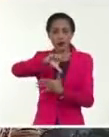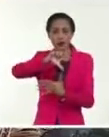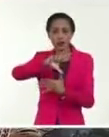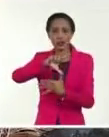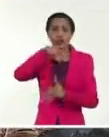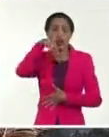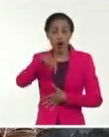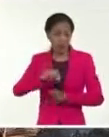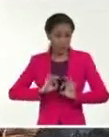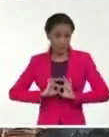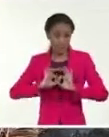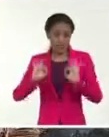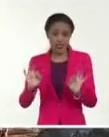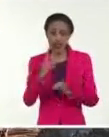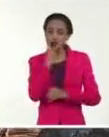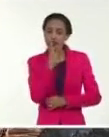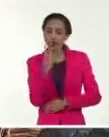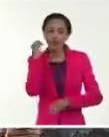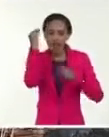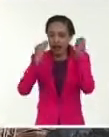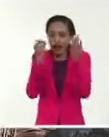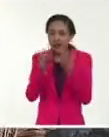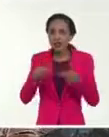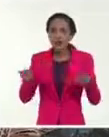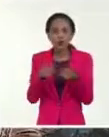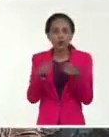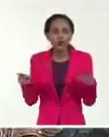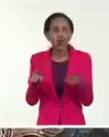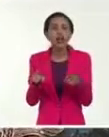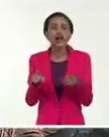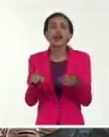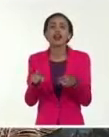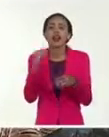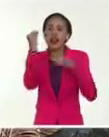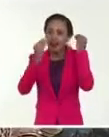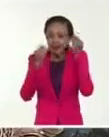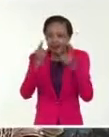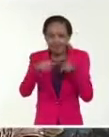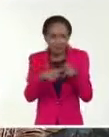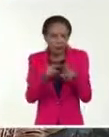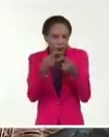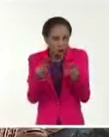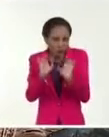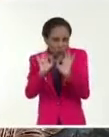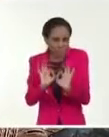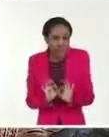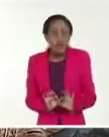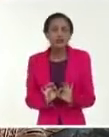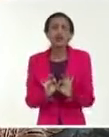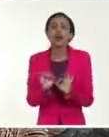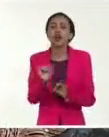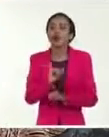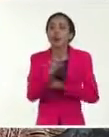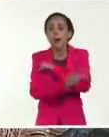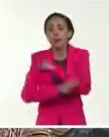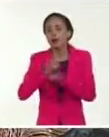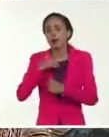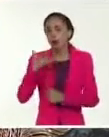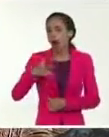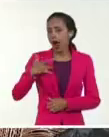ocasión especialmente centrados en el análisis musical, el análisis de partituras específicas de compositores de países como